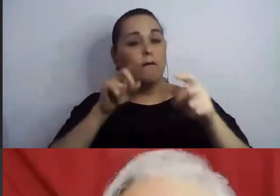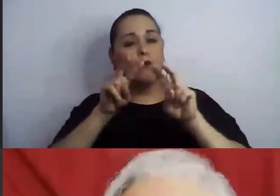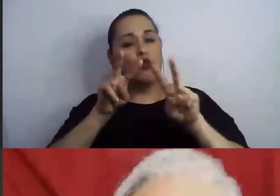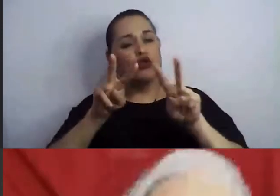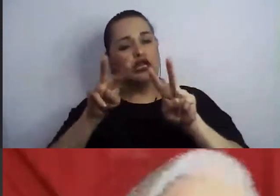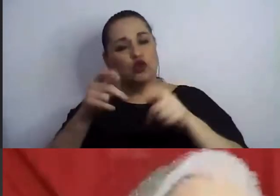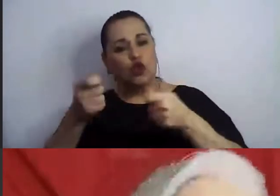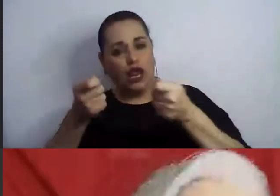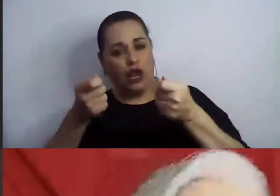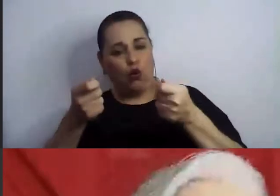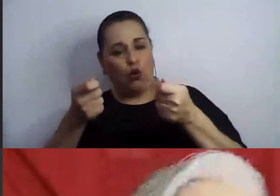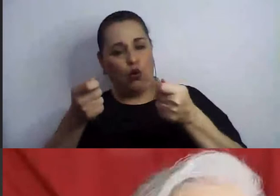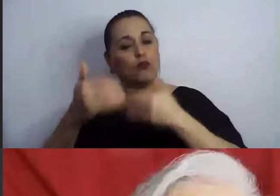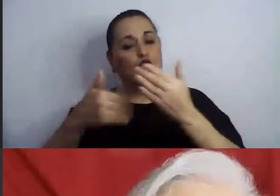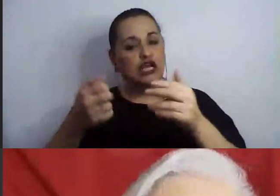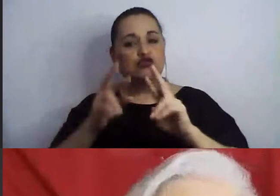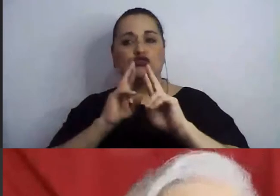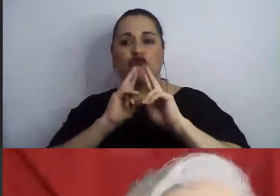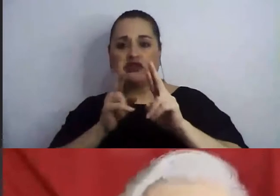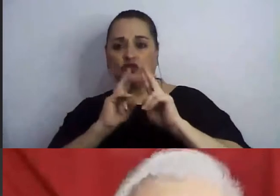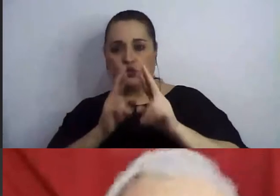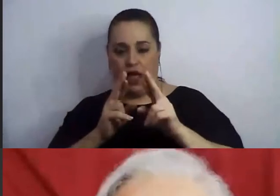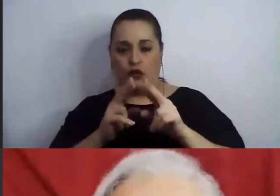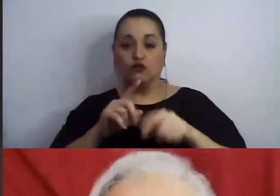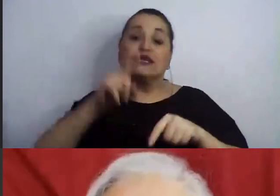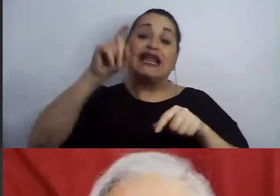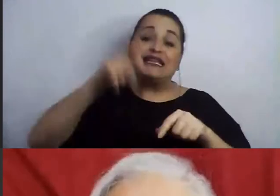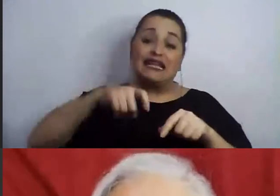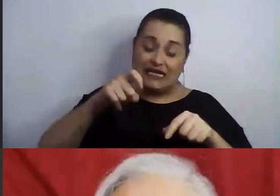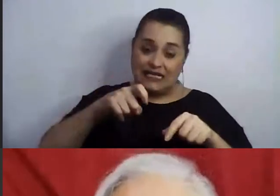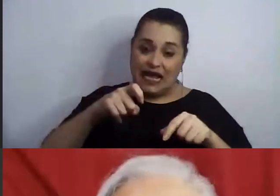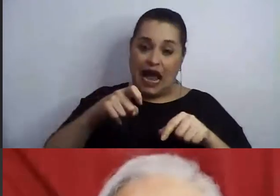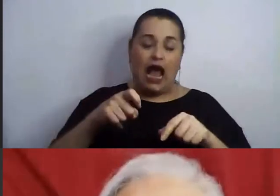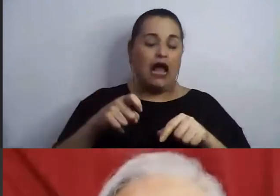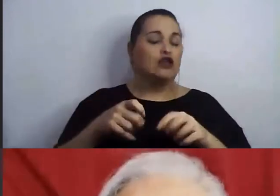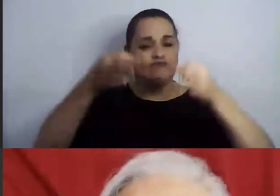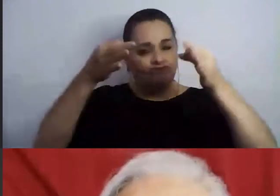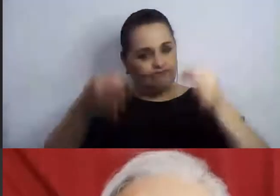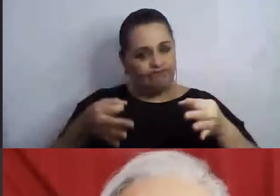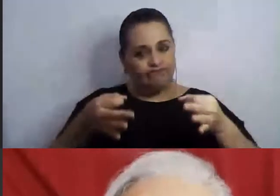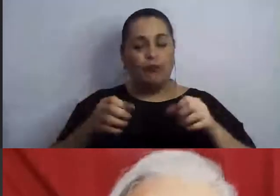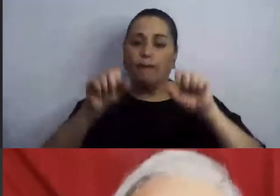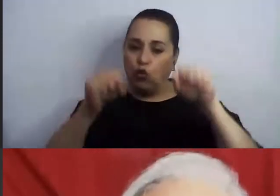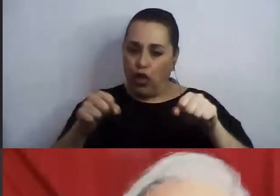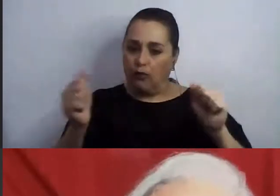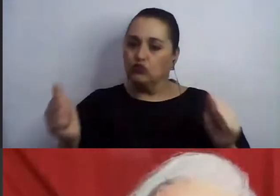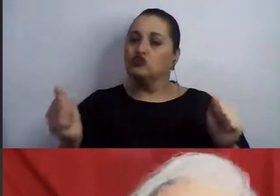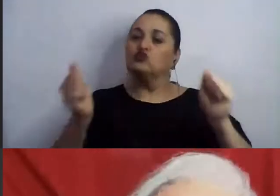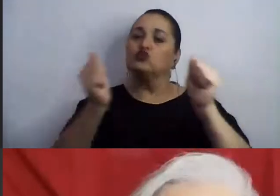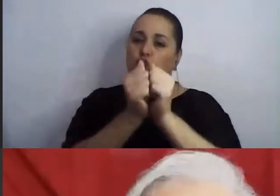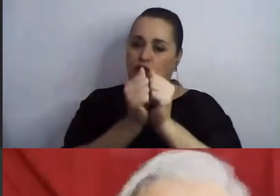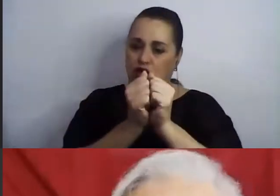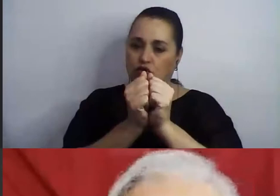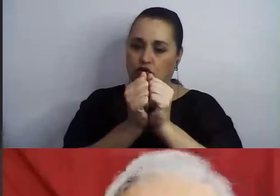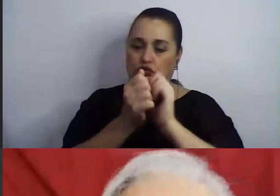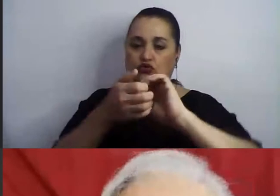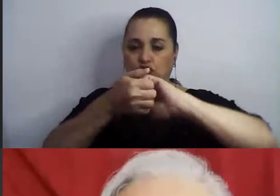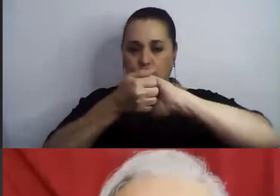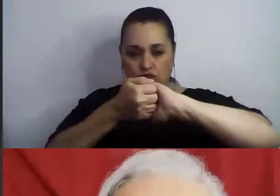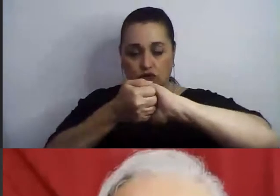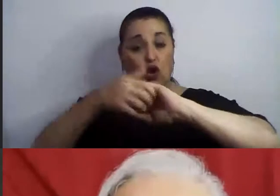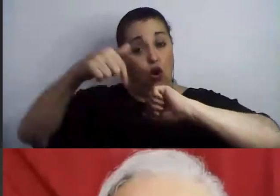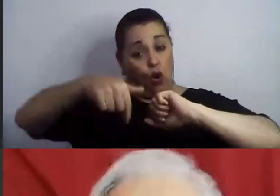tanto del proceso como de los resultados. Es necesario definitivamente el que nos podamos unir. Y para mí, el que hoy